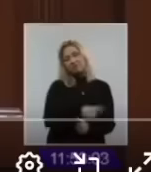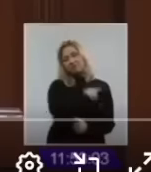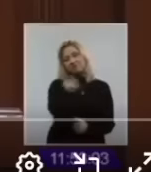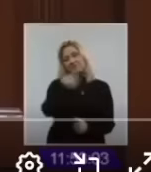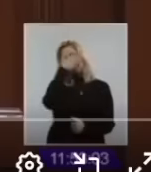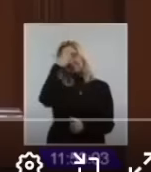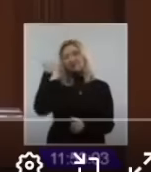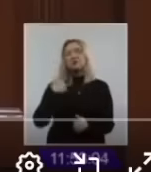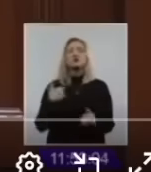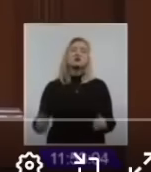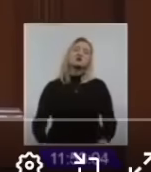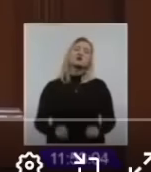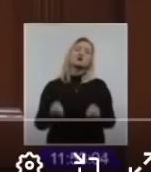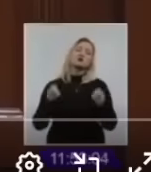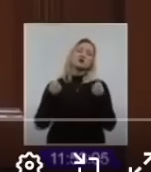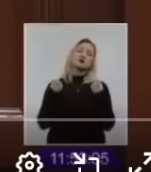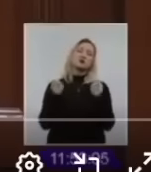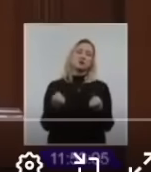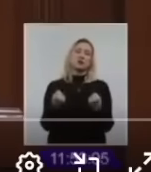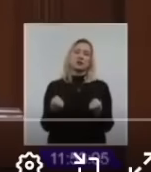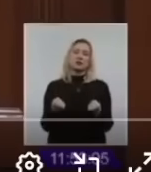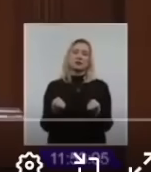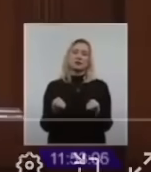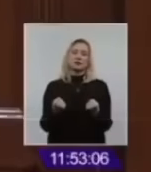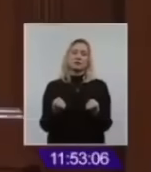grandeza que me está atribuyendo.